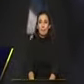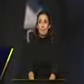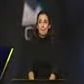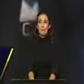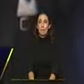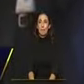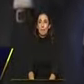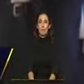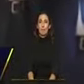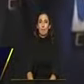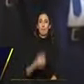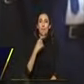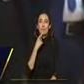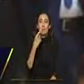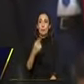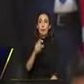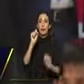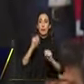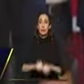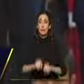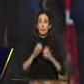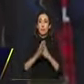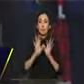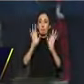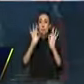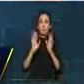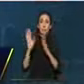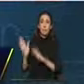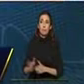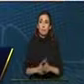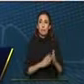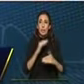Y lo dije en su momento,